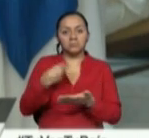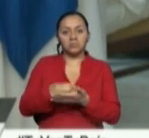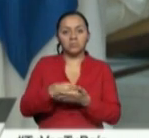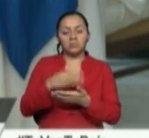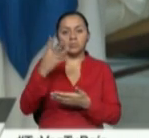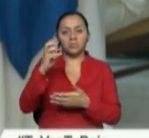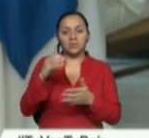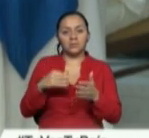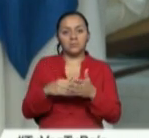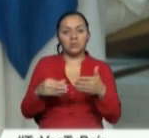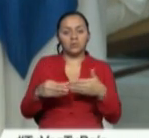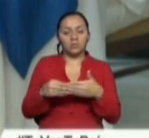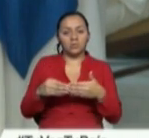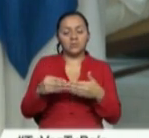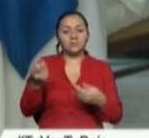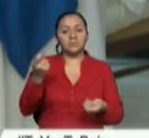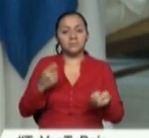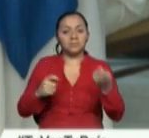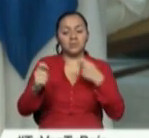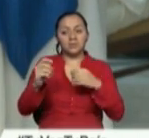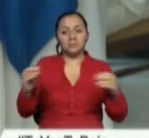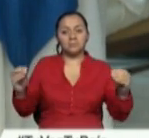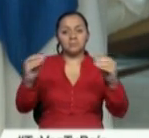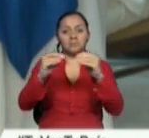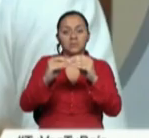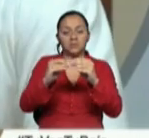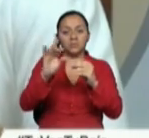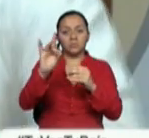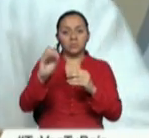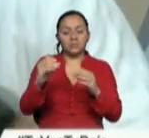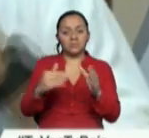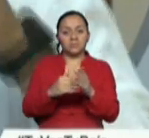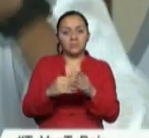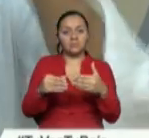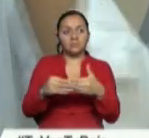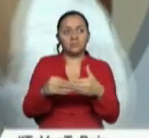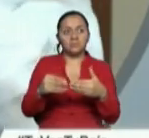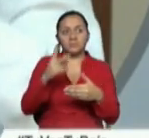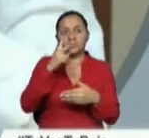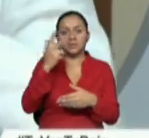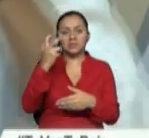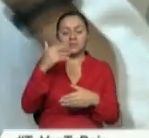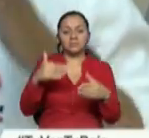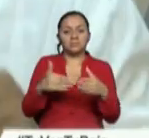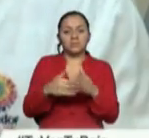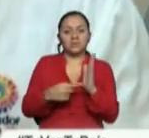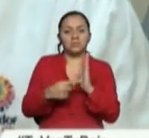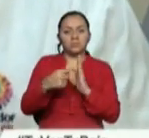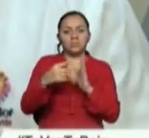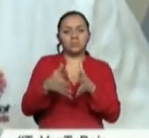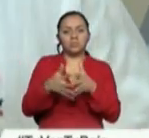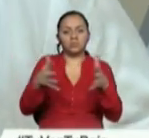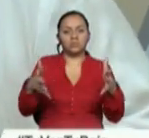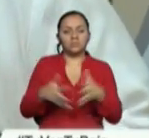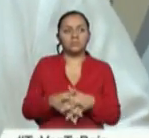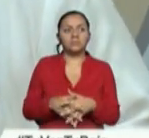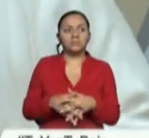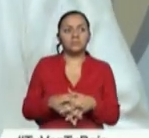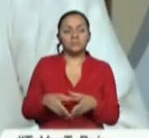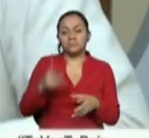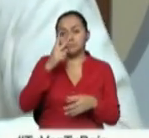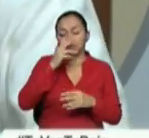40.000 se vende luego de algunos años 4 años 800000 y paga 13000 de impuestos Qué barbaridad yo